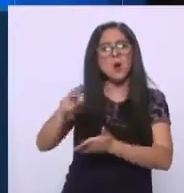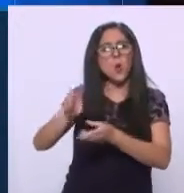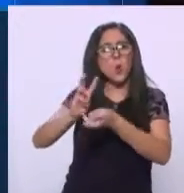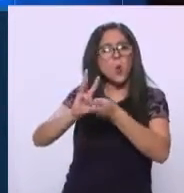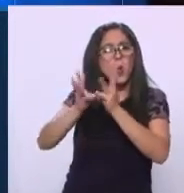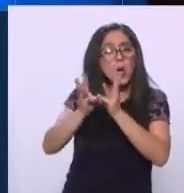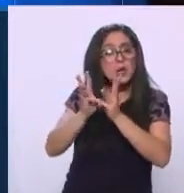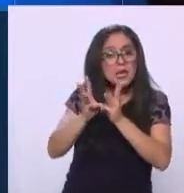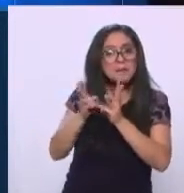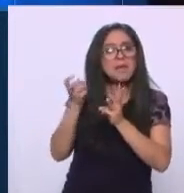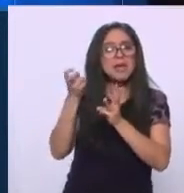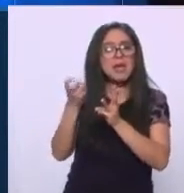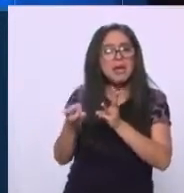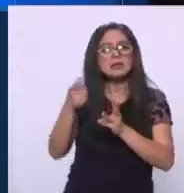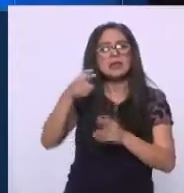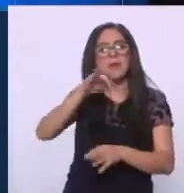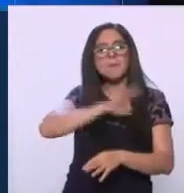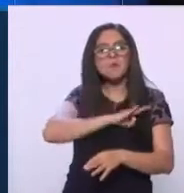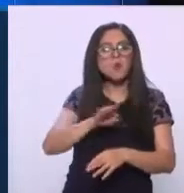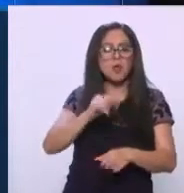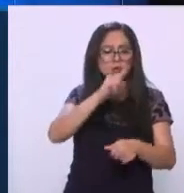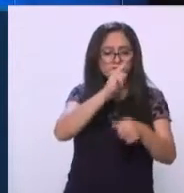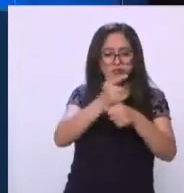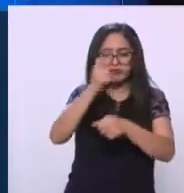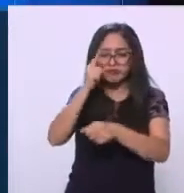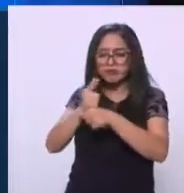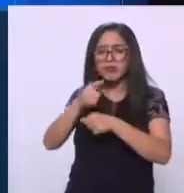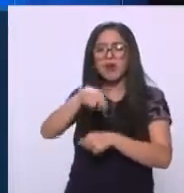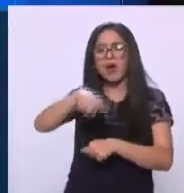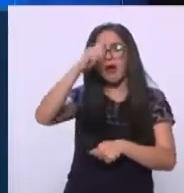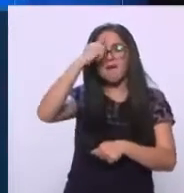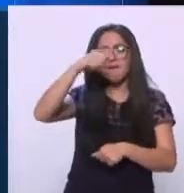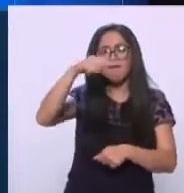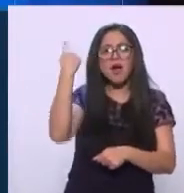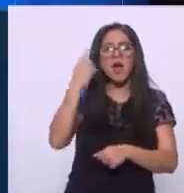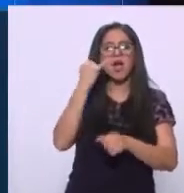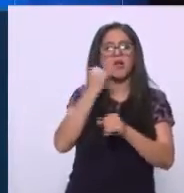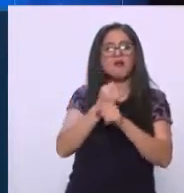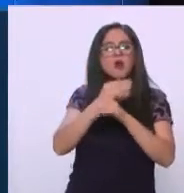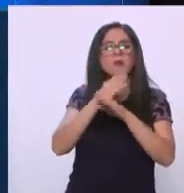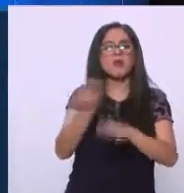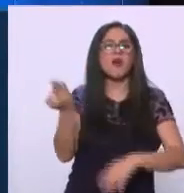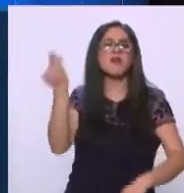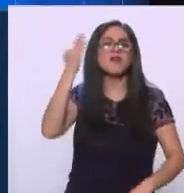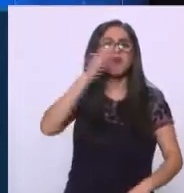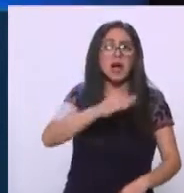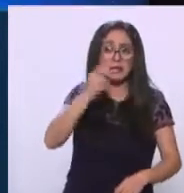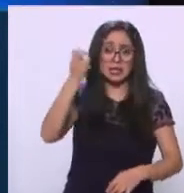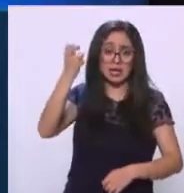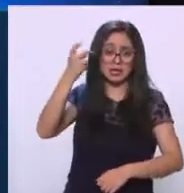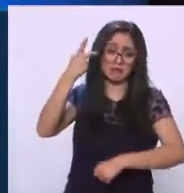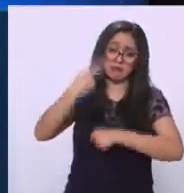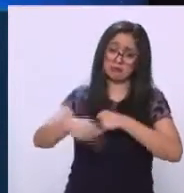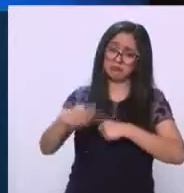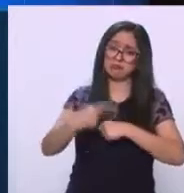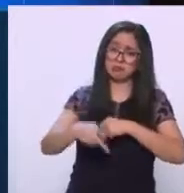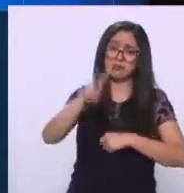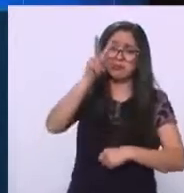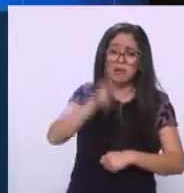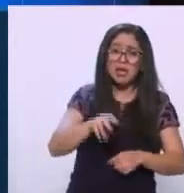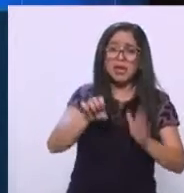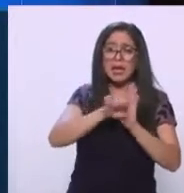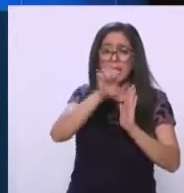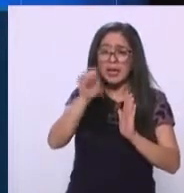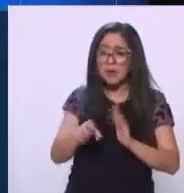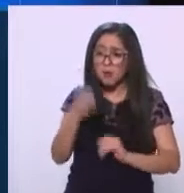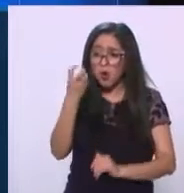poder identificar las fake news en esta red social, que es por demás peligrosa, ¿no, Alberto? Porque es como muy privada, es de sujeto a sujeto,